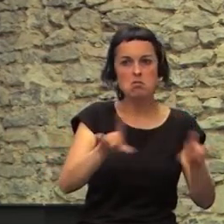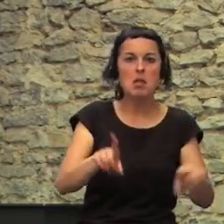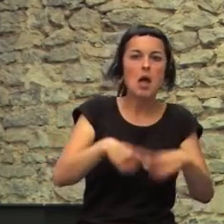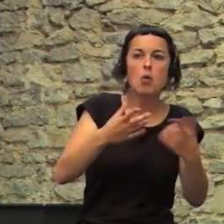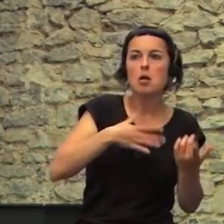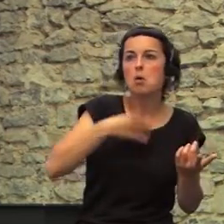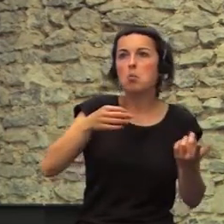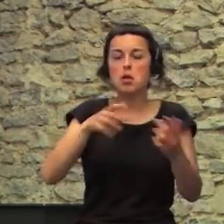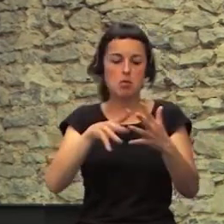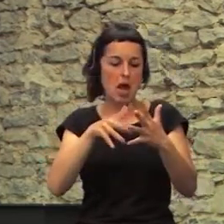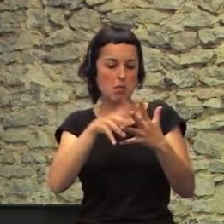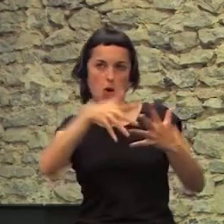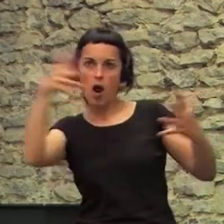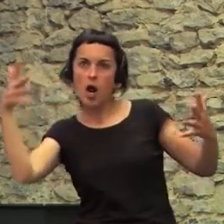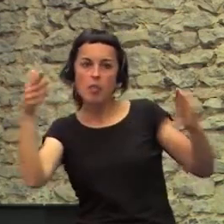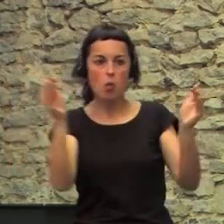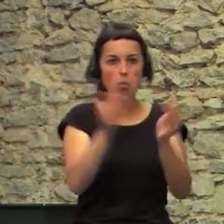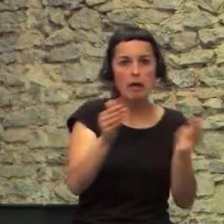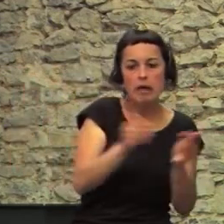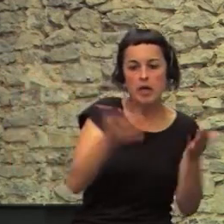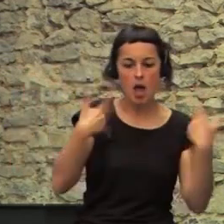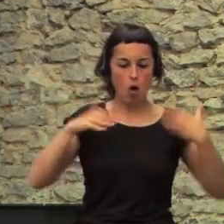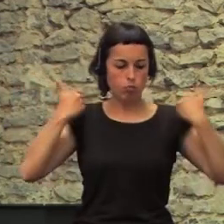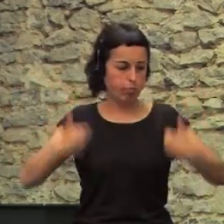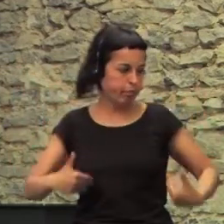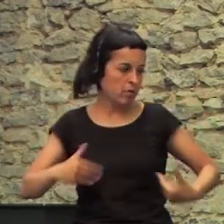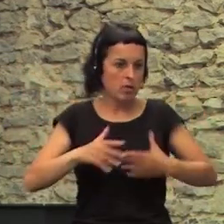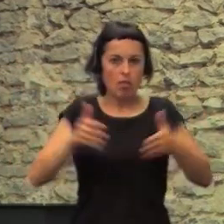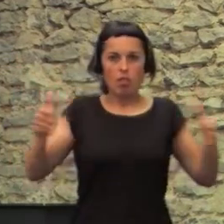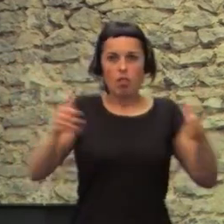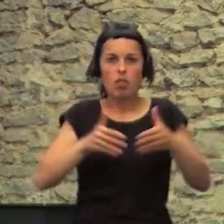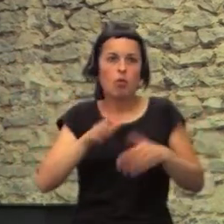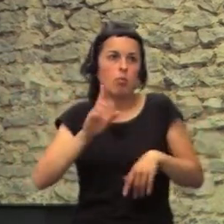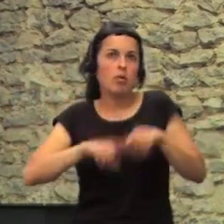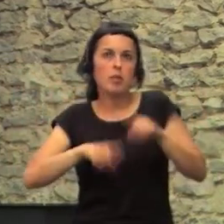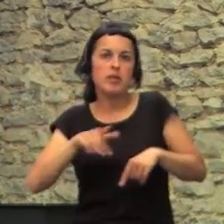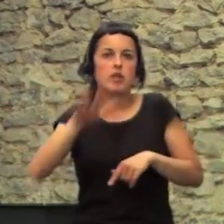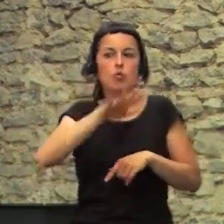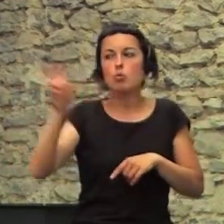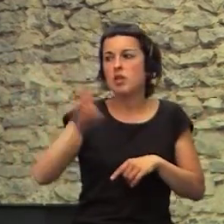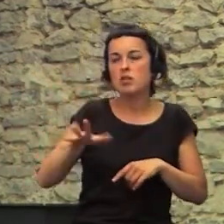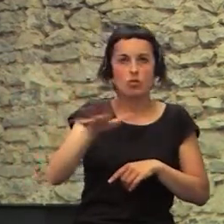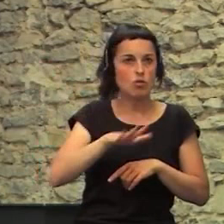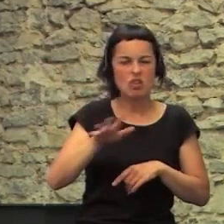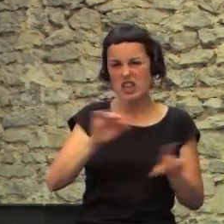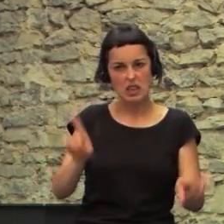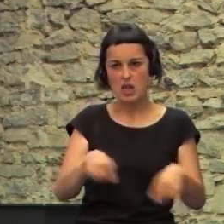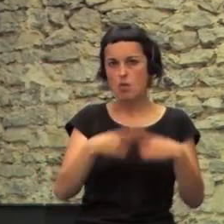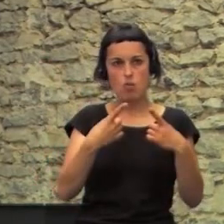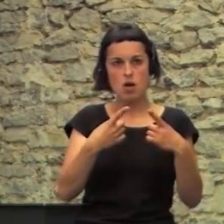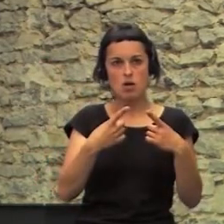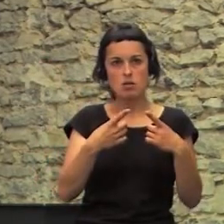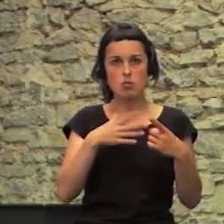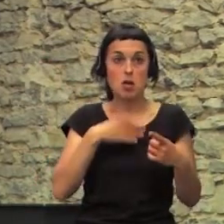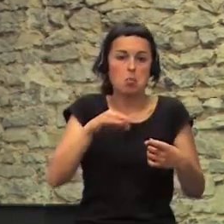manos enormes, una altura estupenda y que tus fibras musculares, por ser caribeño o por ser afroamericano, pues tengan una lentitud